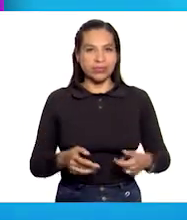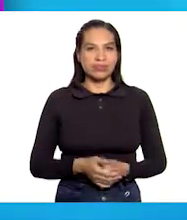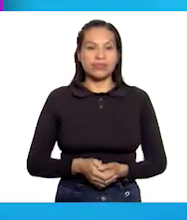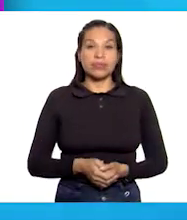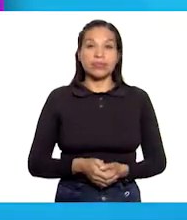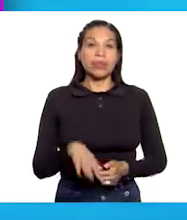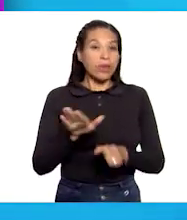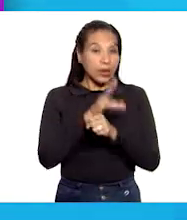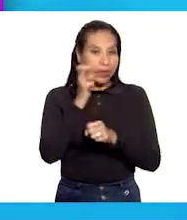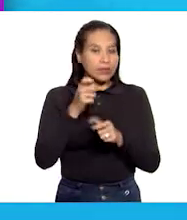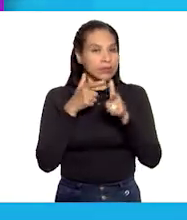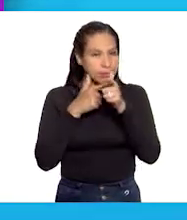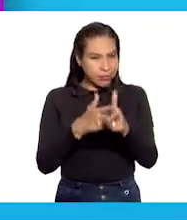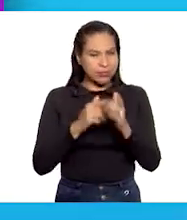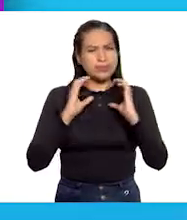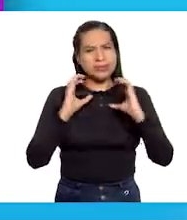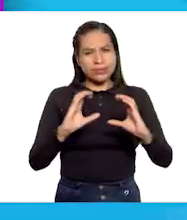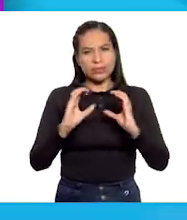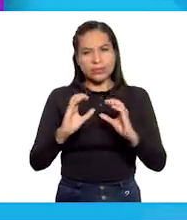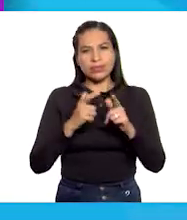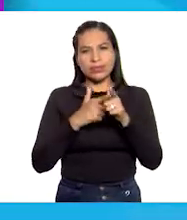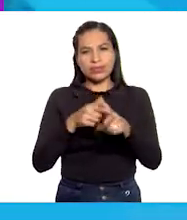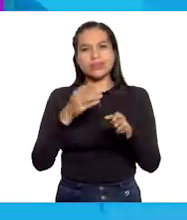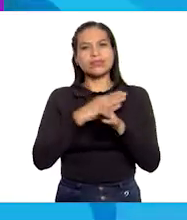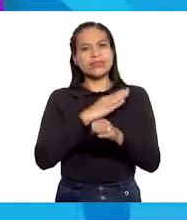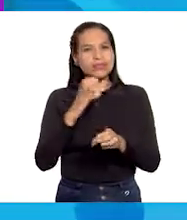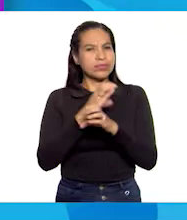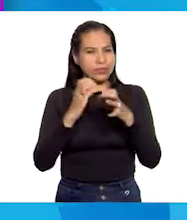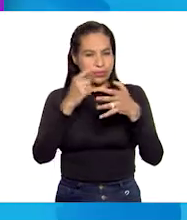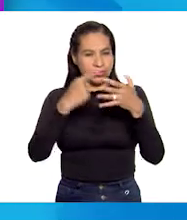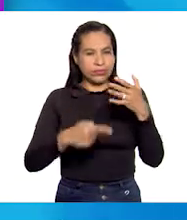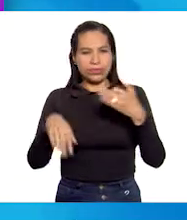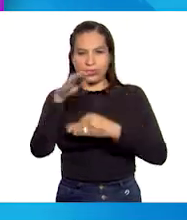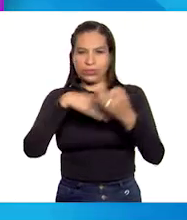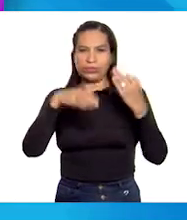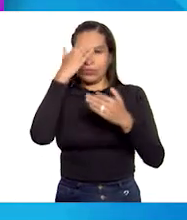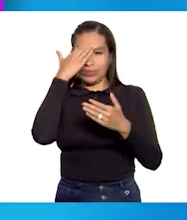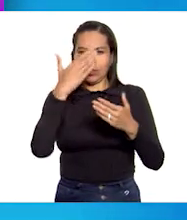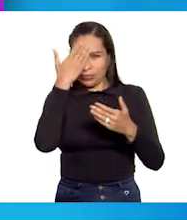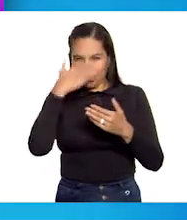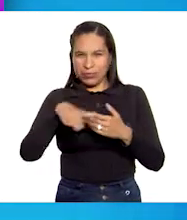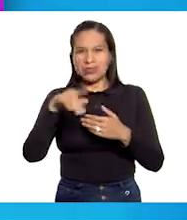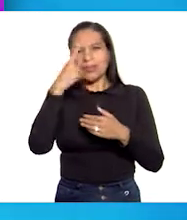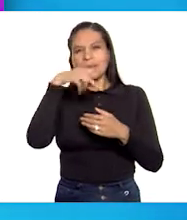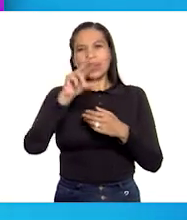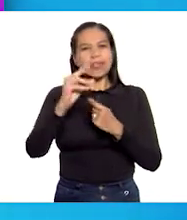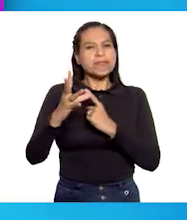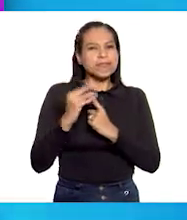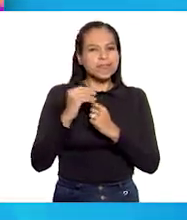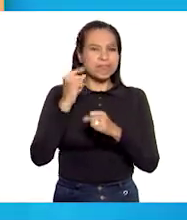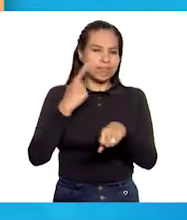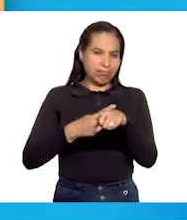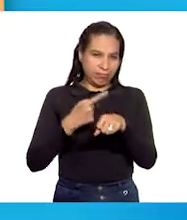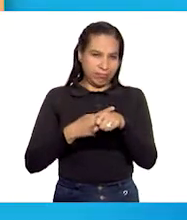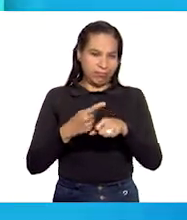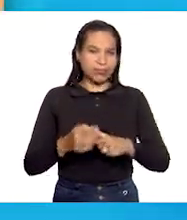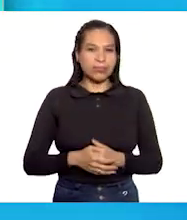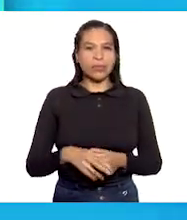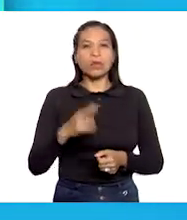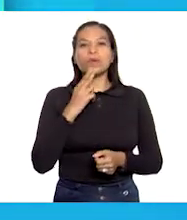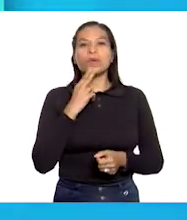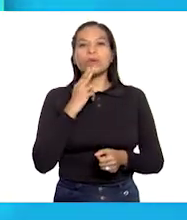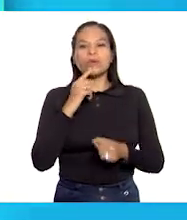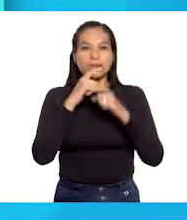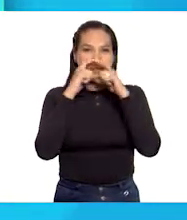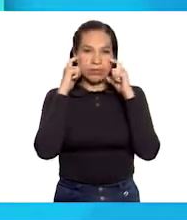personas. Por eso hay que continuar cuidándonos siguiendo las buenas prácticas que ya todos conocemos para evitar contagiarnos.